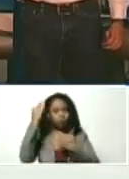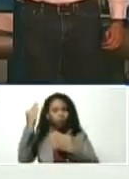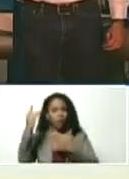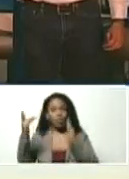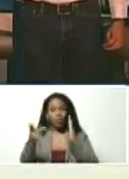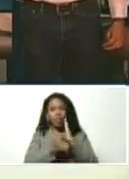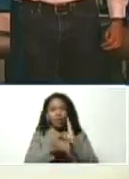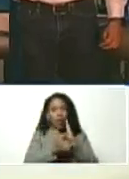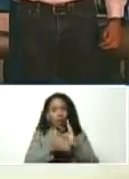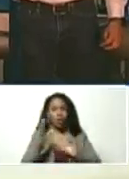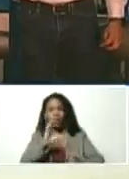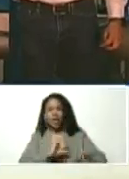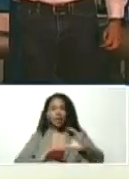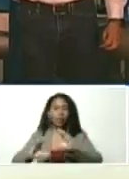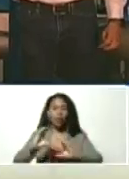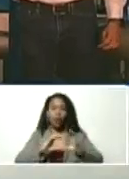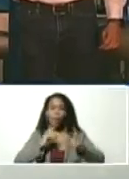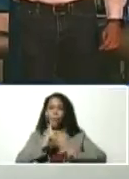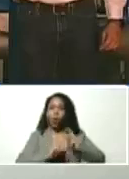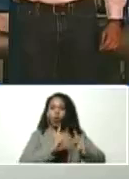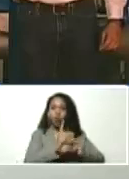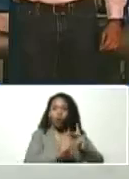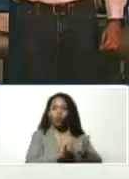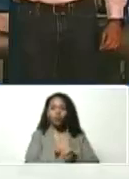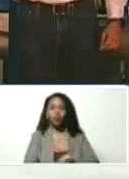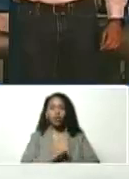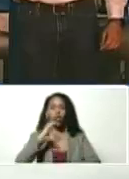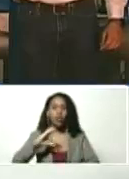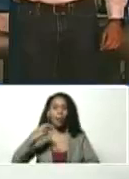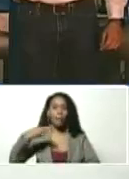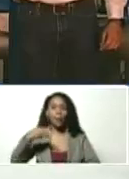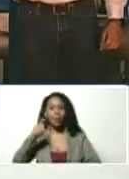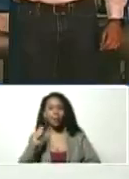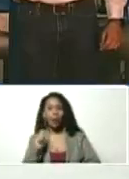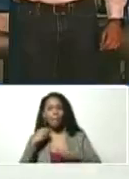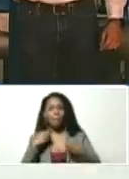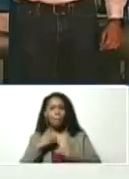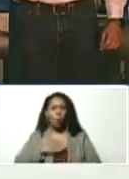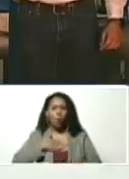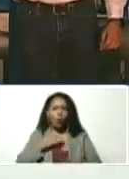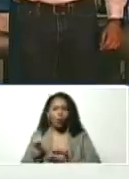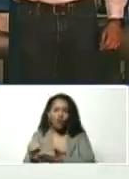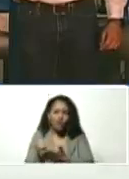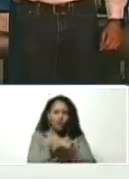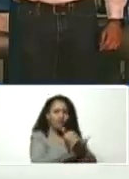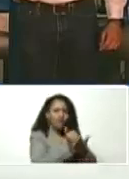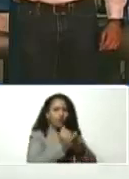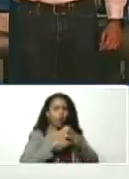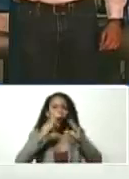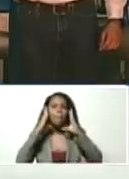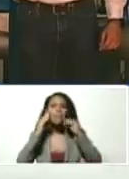técnico, científico, productivo de los CPT para poder recoger toda la